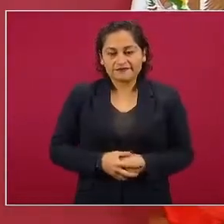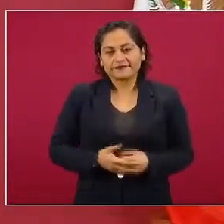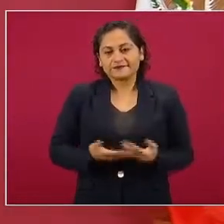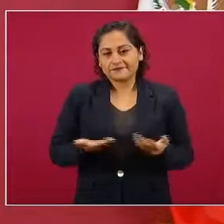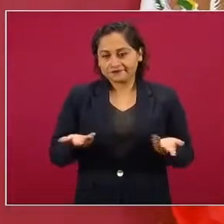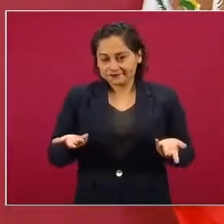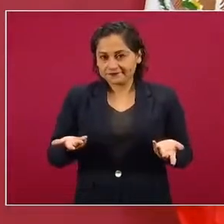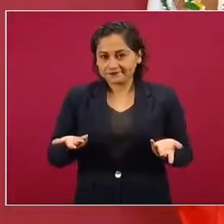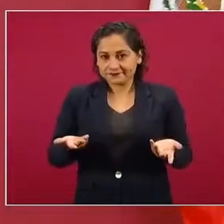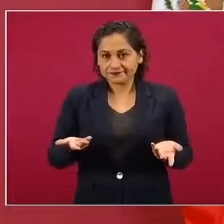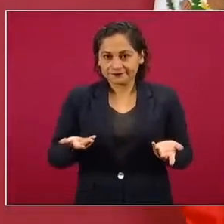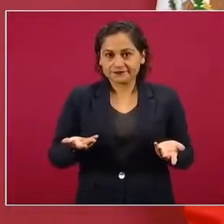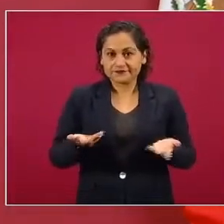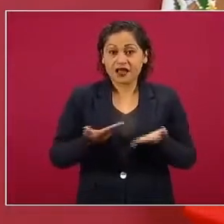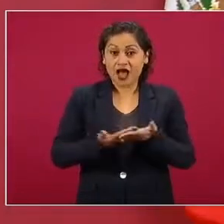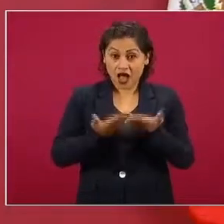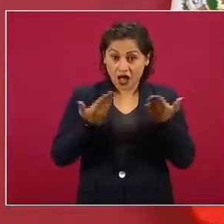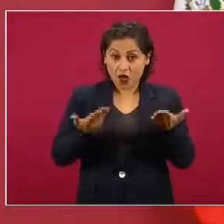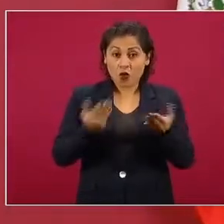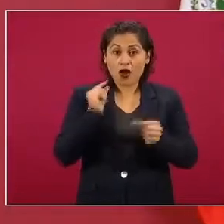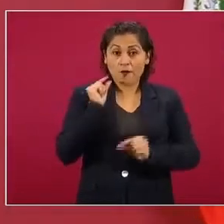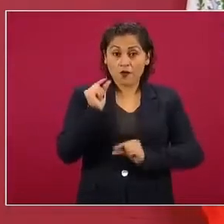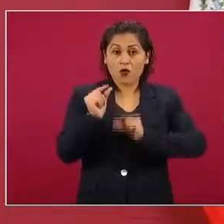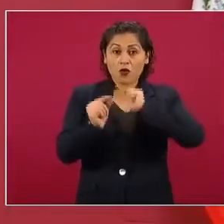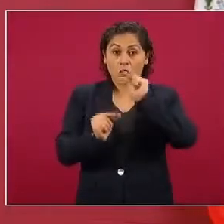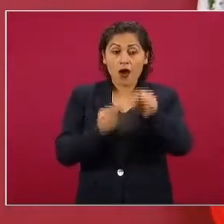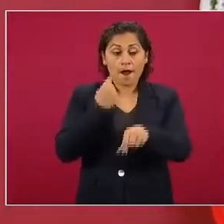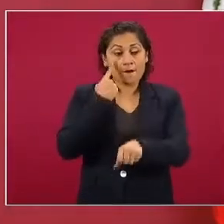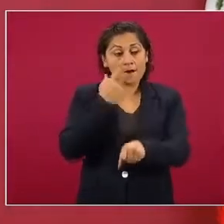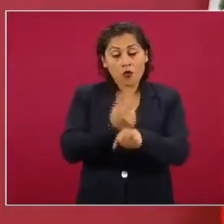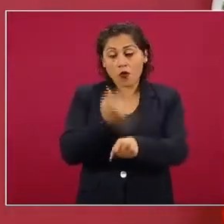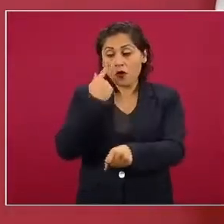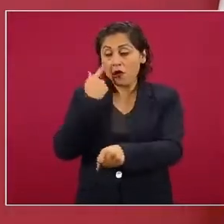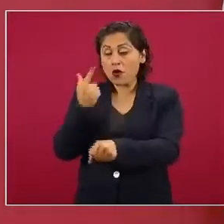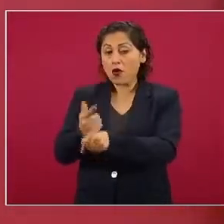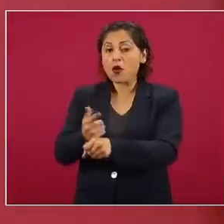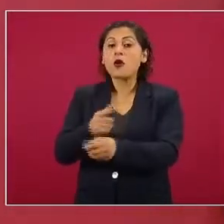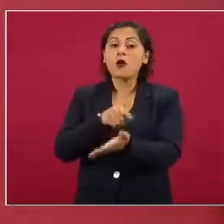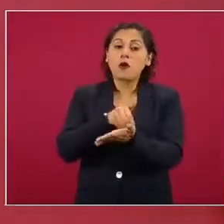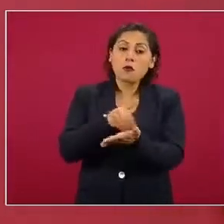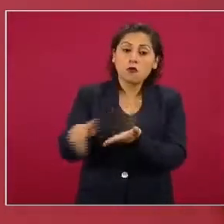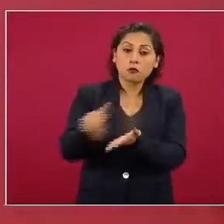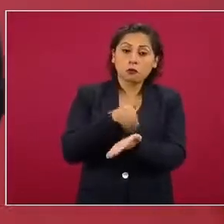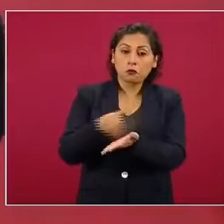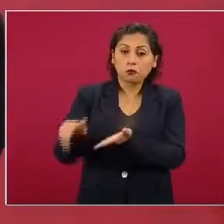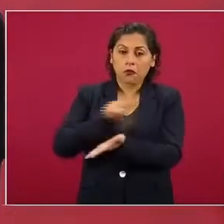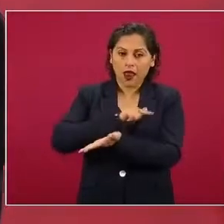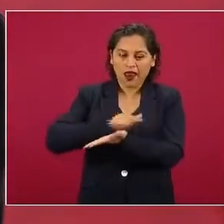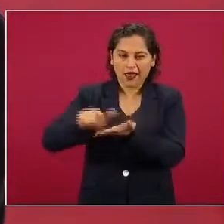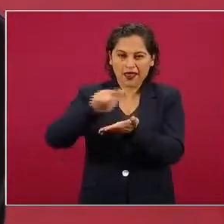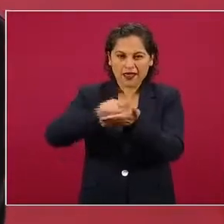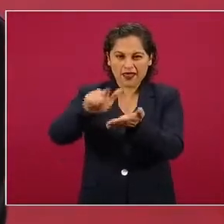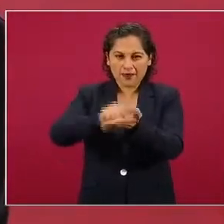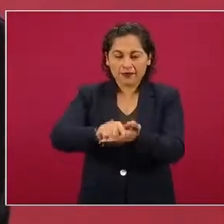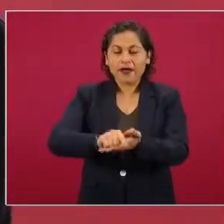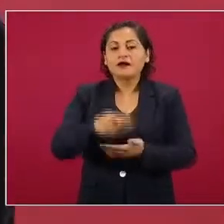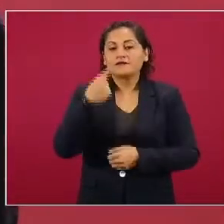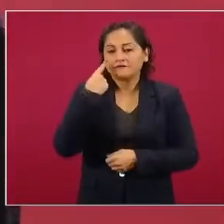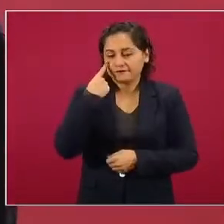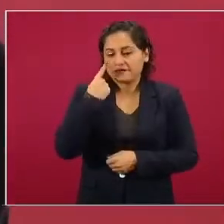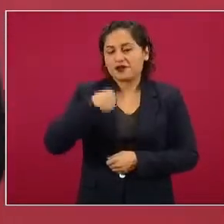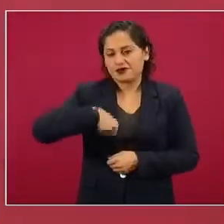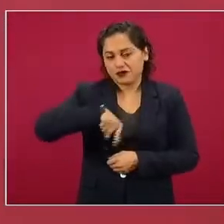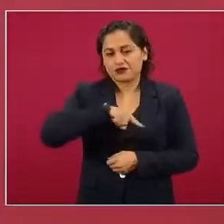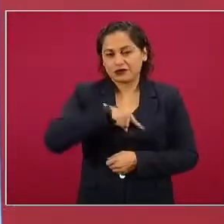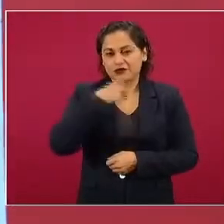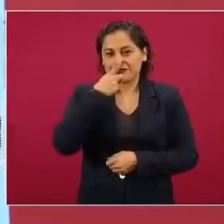Entonces se ha ido limpiando. Empezamos, como lo dijimos, de arriba hacia